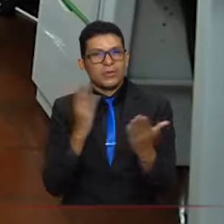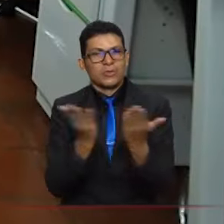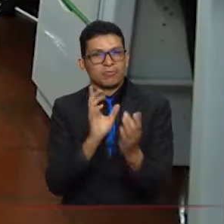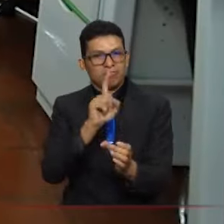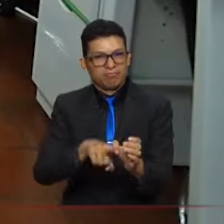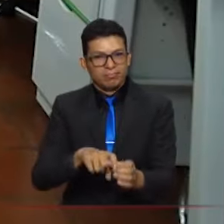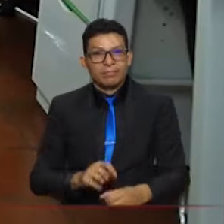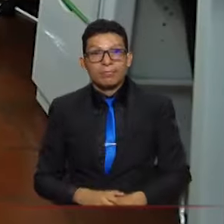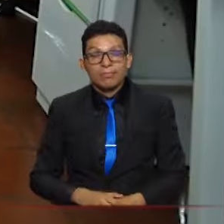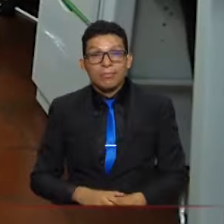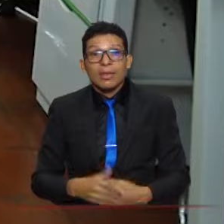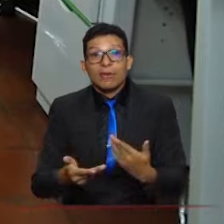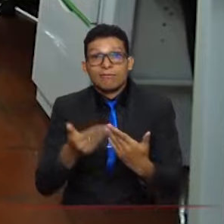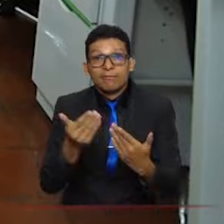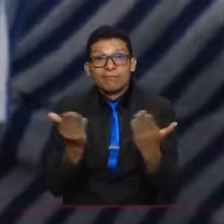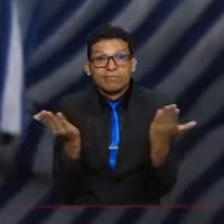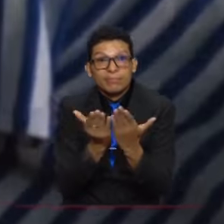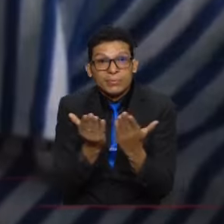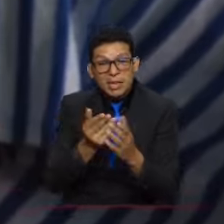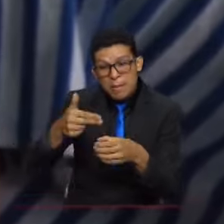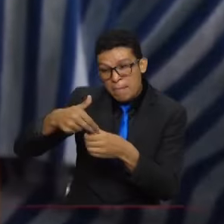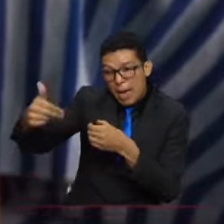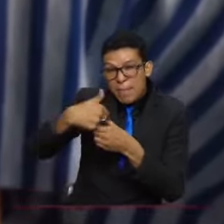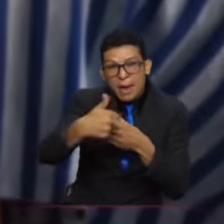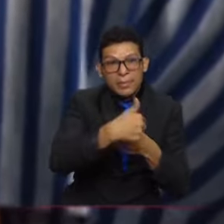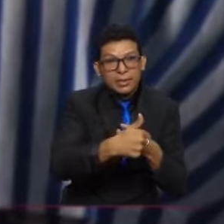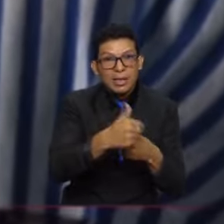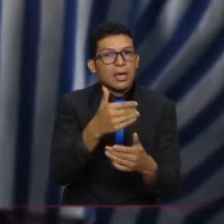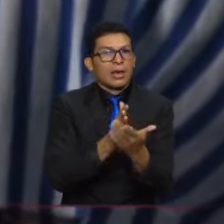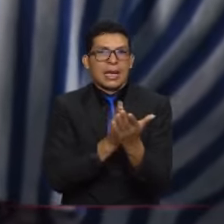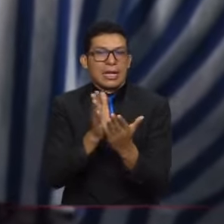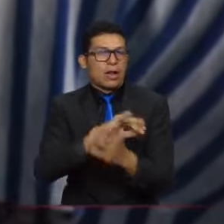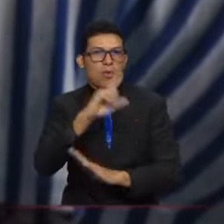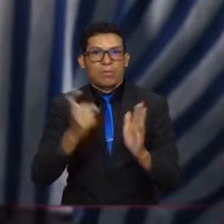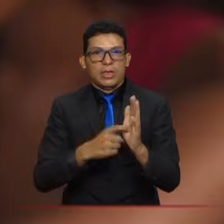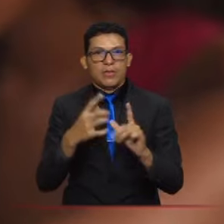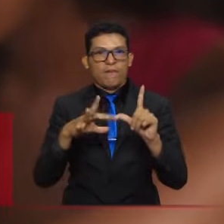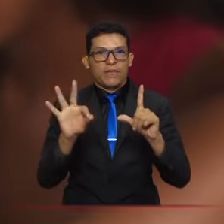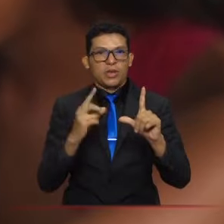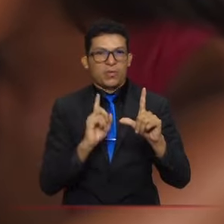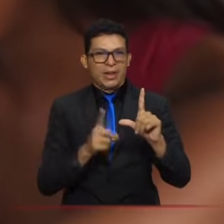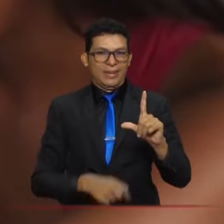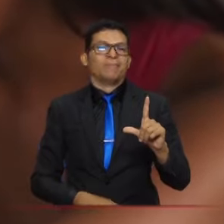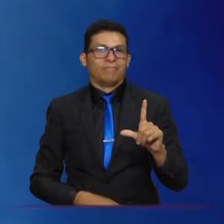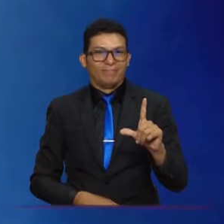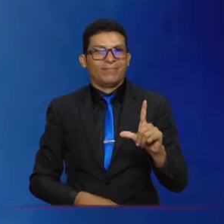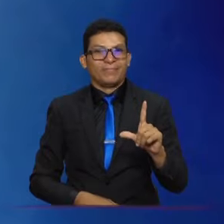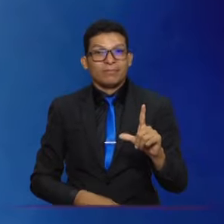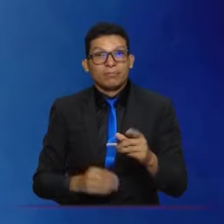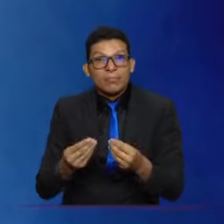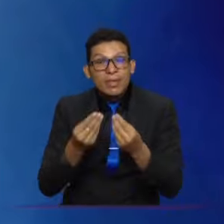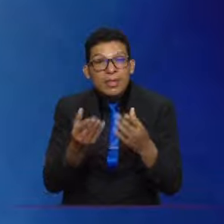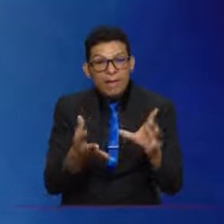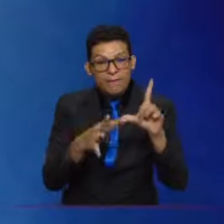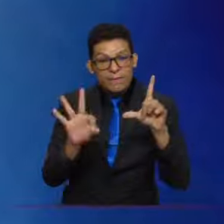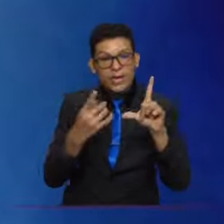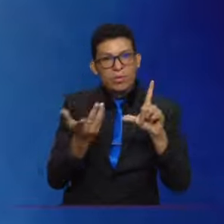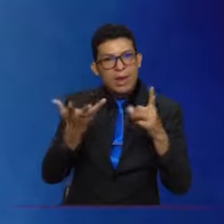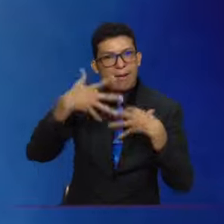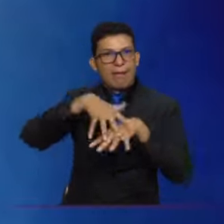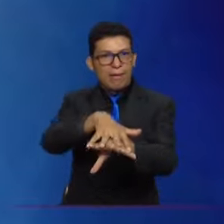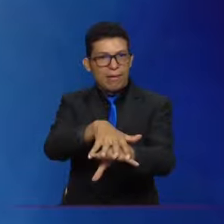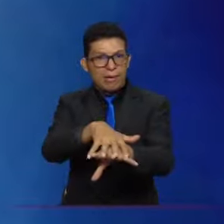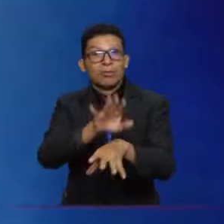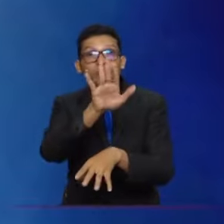una forma de facilitar el estudio y evitar la deserción, toda la carrera es virtual. Traemos la educación virtual híbrida, que quiere decir que